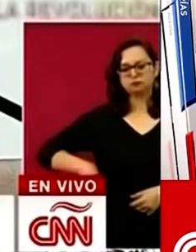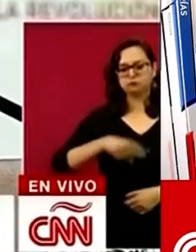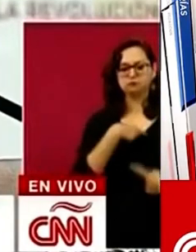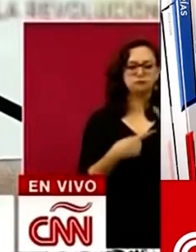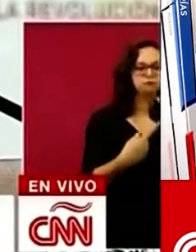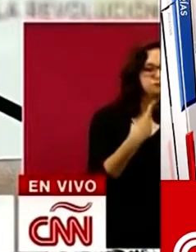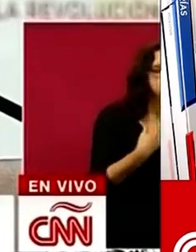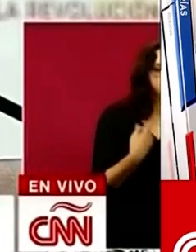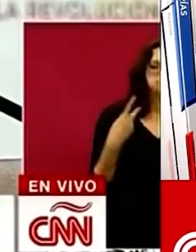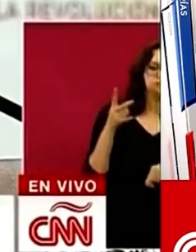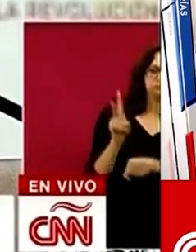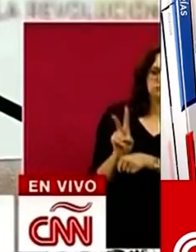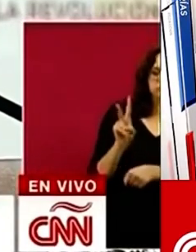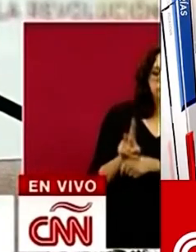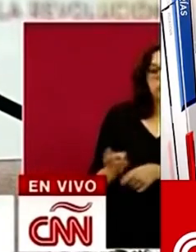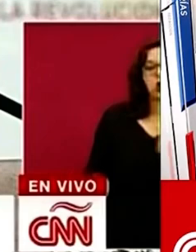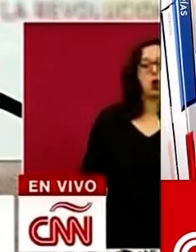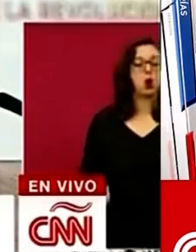Sí.